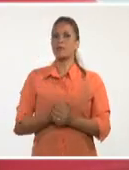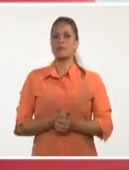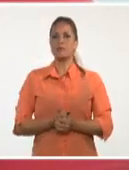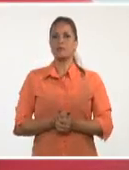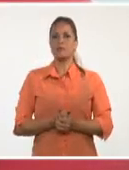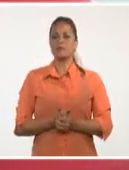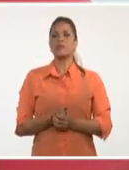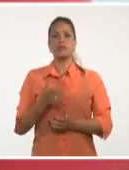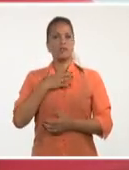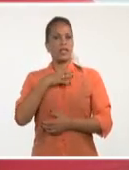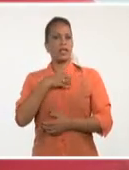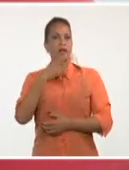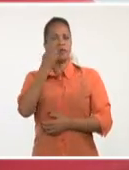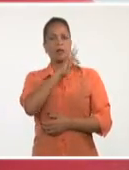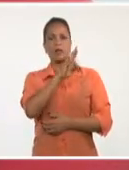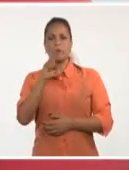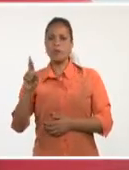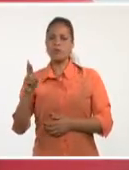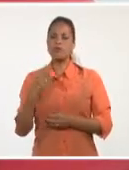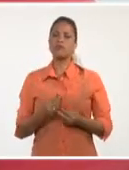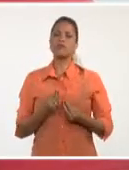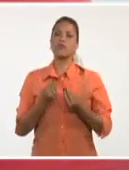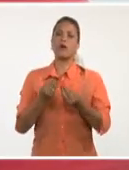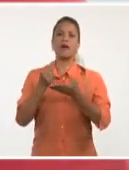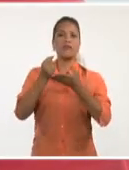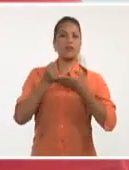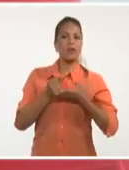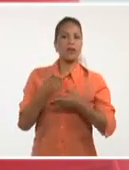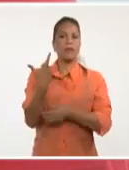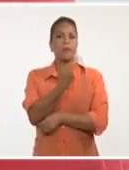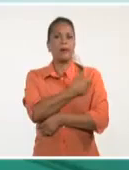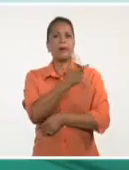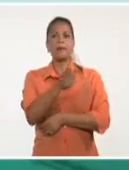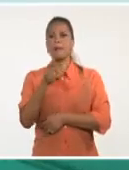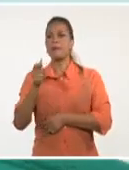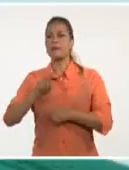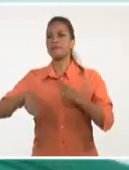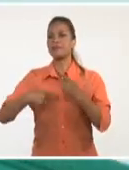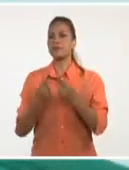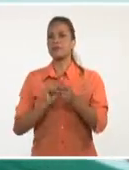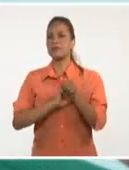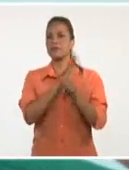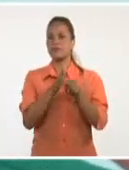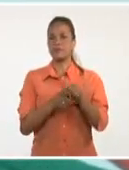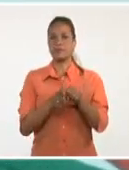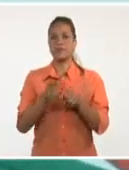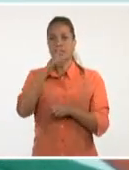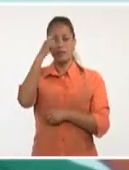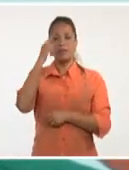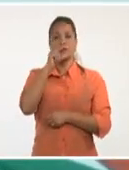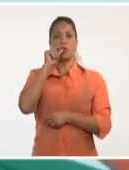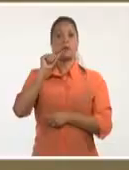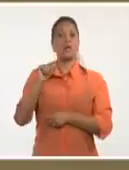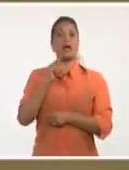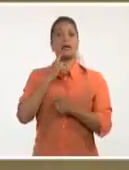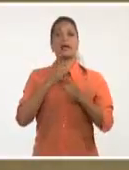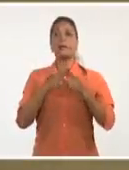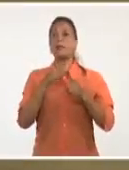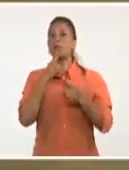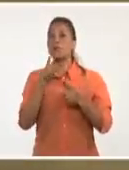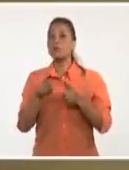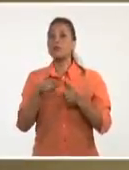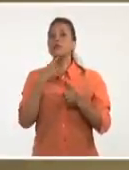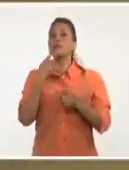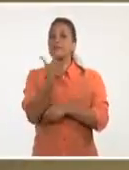pueblo, nuestra revolución, que no ha brindado para ser inmunizado contra la COVID. Soberana Plus se administra en dosis única porque el